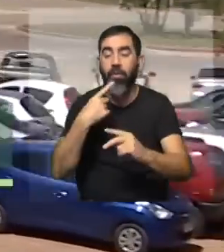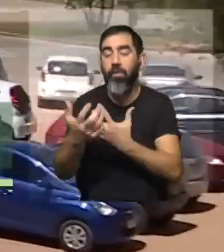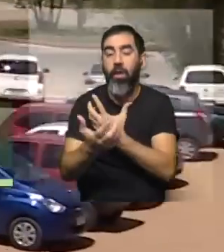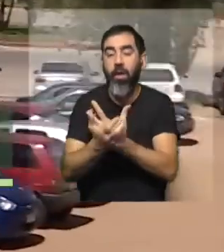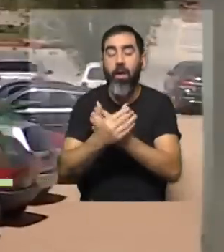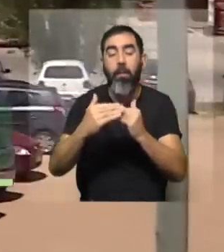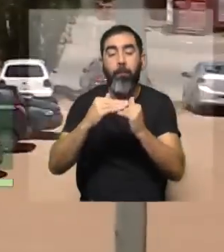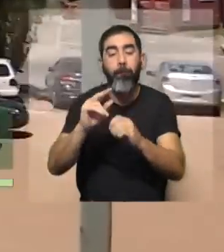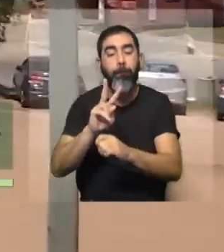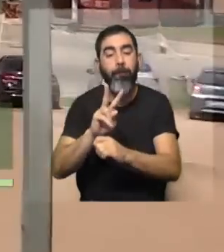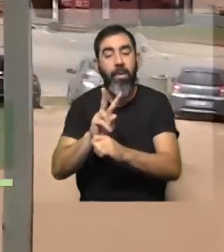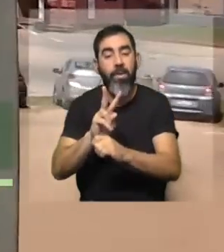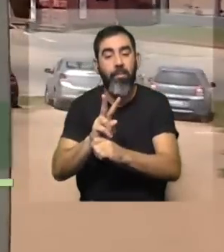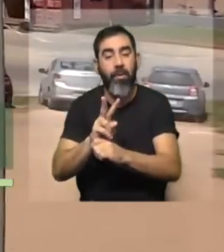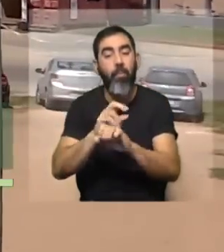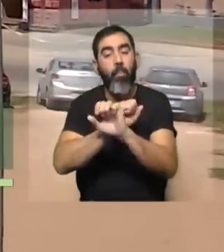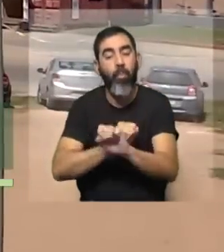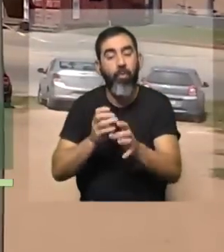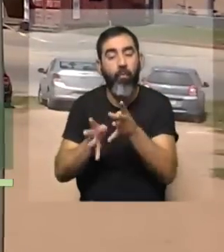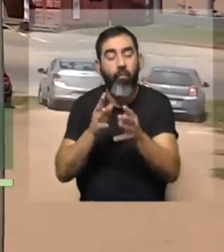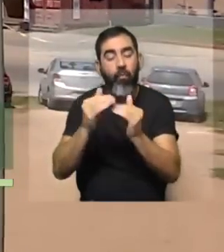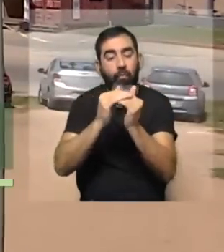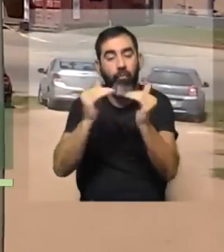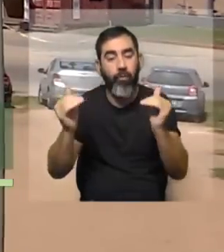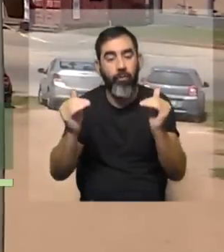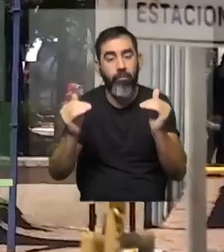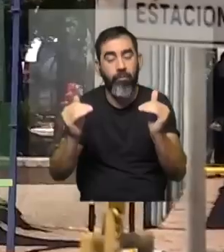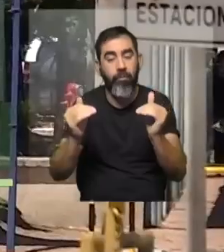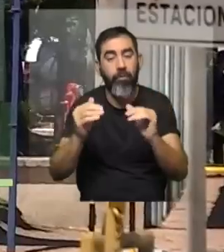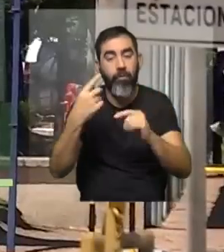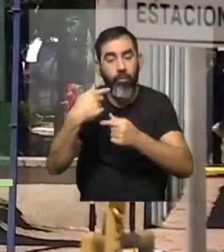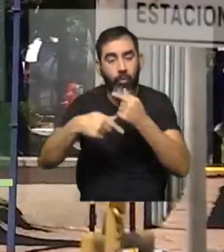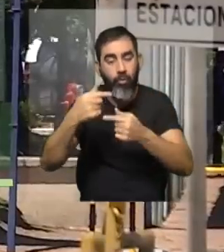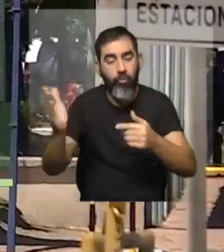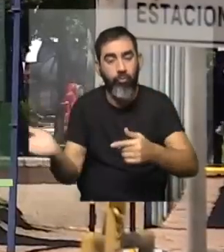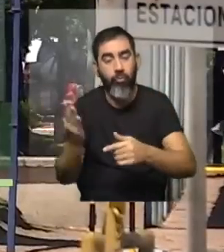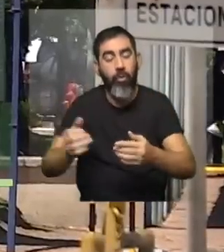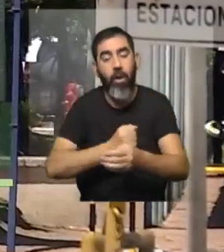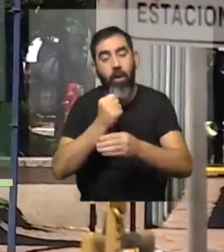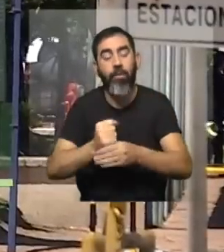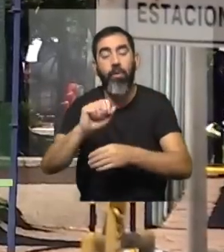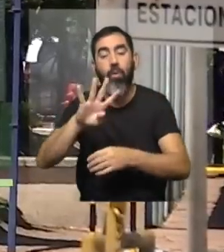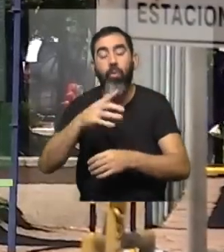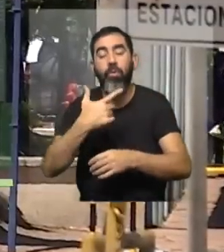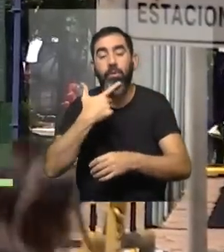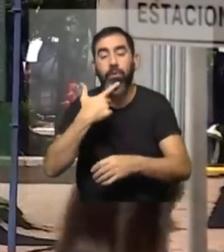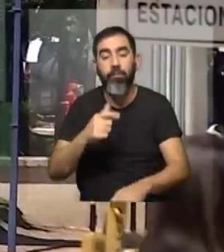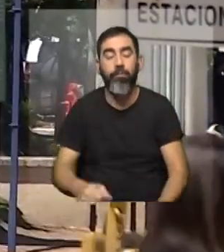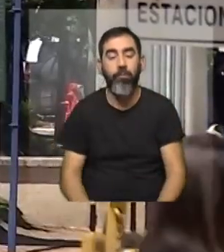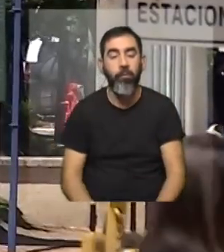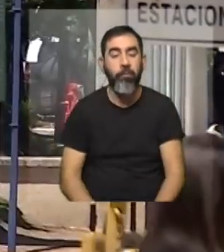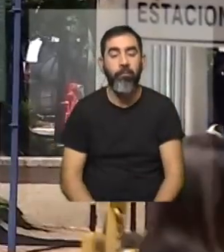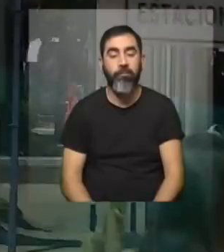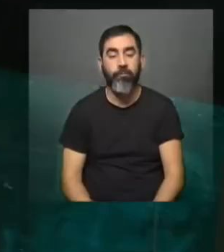mínima planteada por el gremio permitirá la operación normal por lo que la refinería continuará produciendo hasta el próximo 4 de septiembre